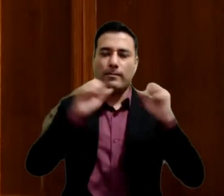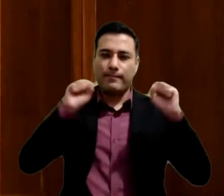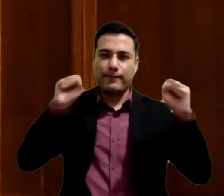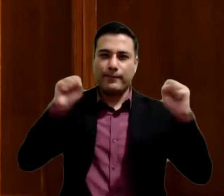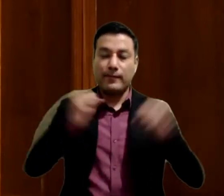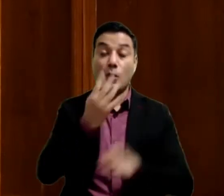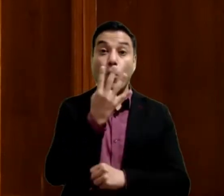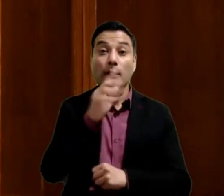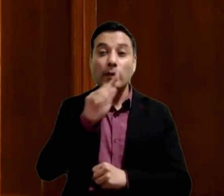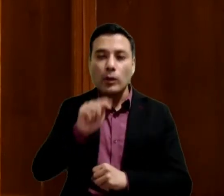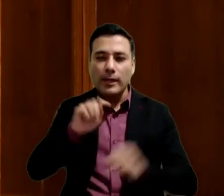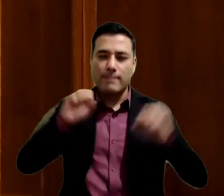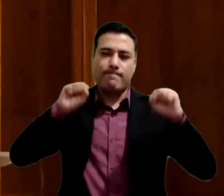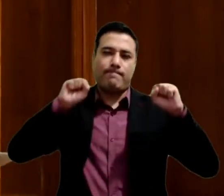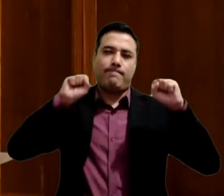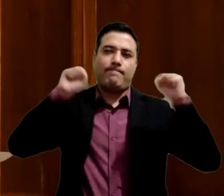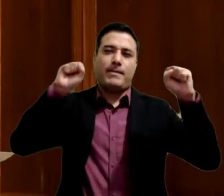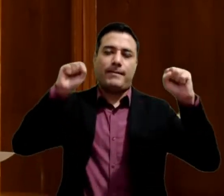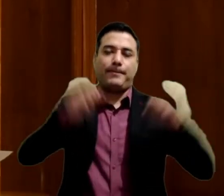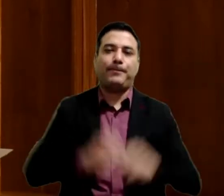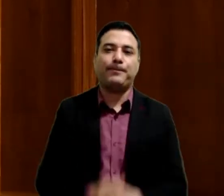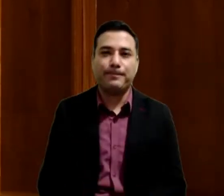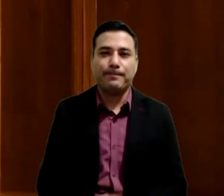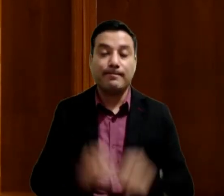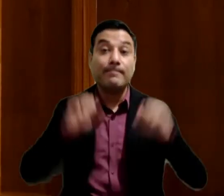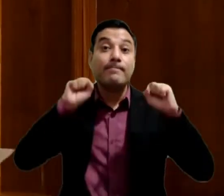Cuarta Transformación!